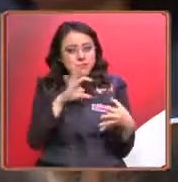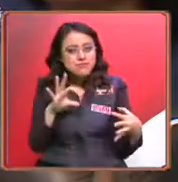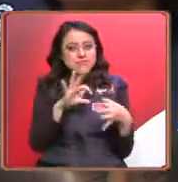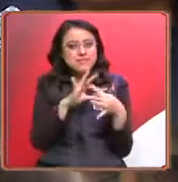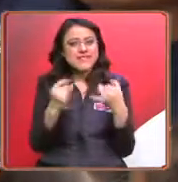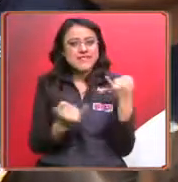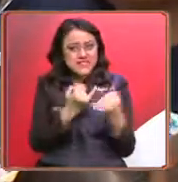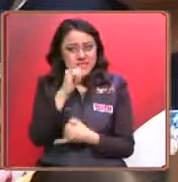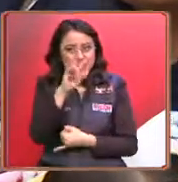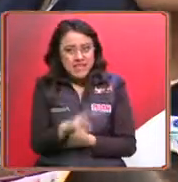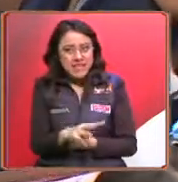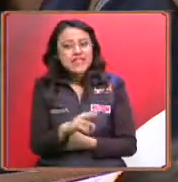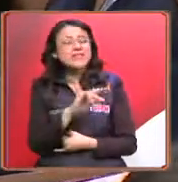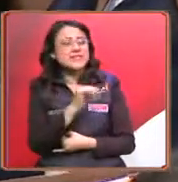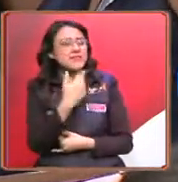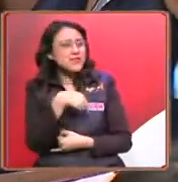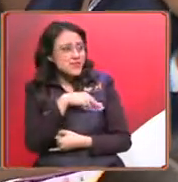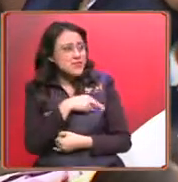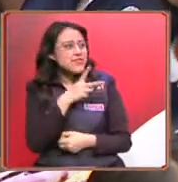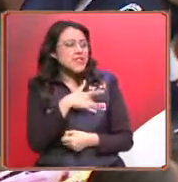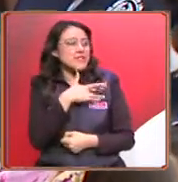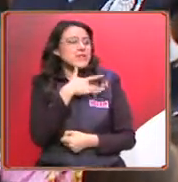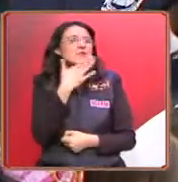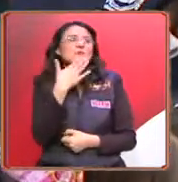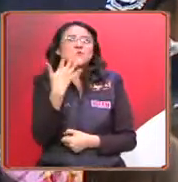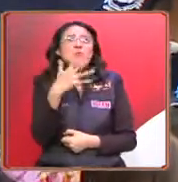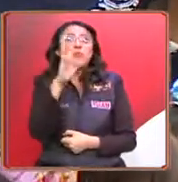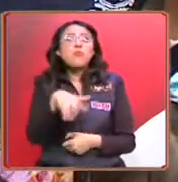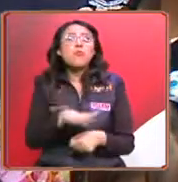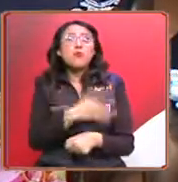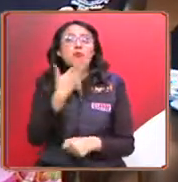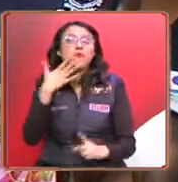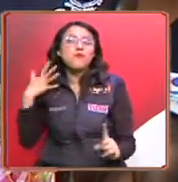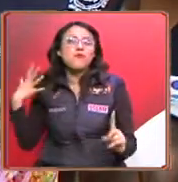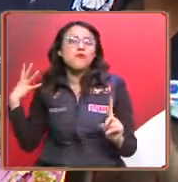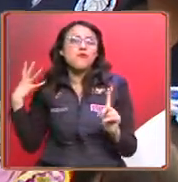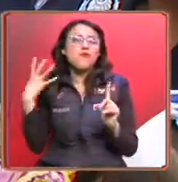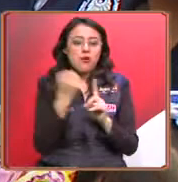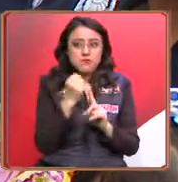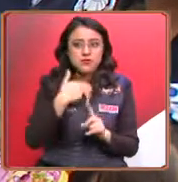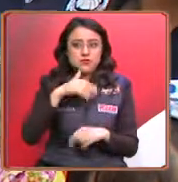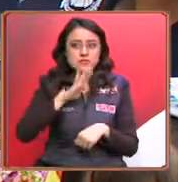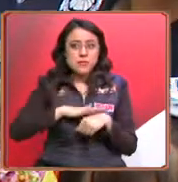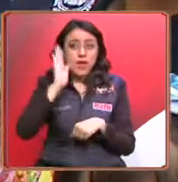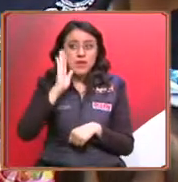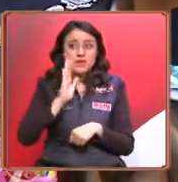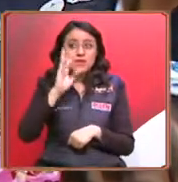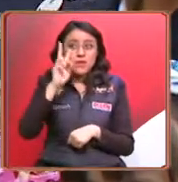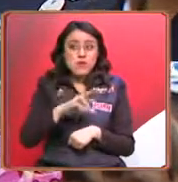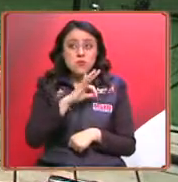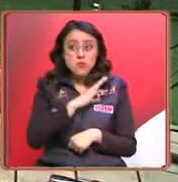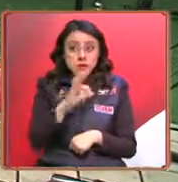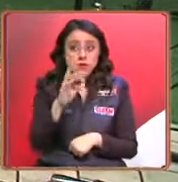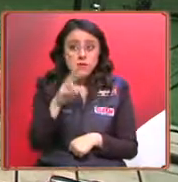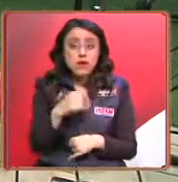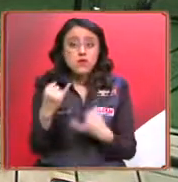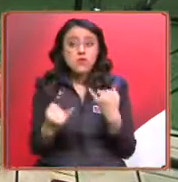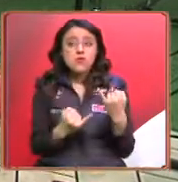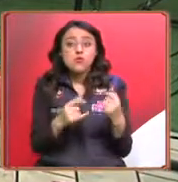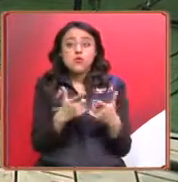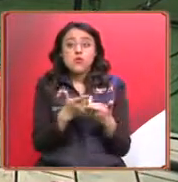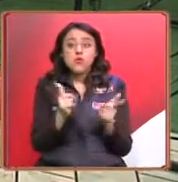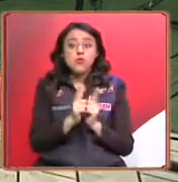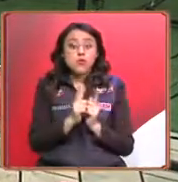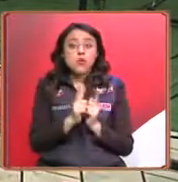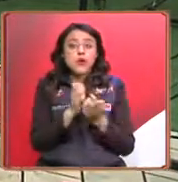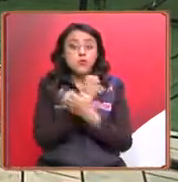¿cierto? Así es, estamos muy emocionados porque superamos una meta que nos propusimos y con esto demostramos que el Grupo Educativo Los Ángeles